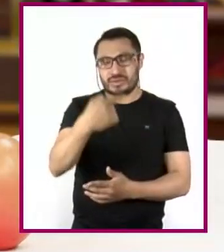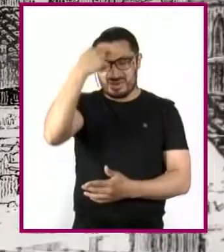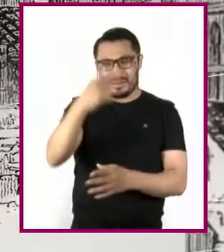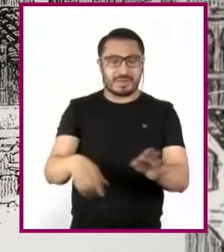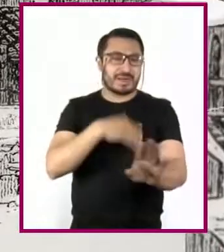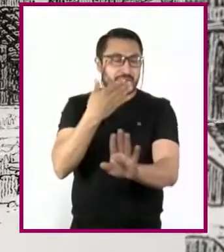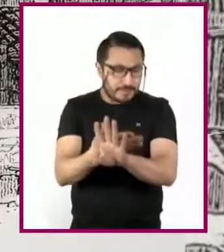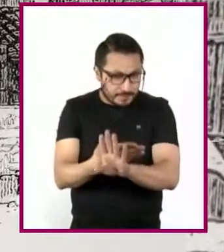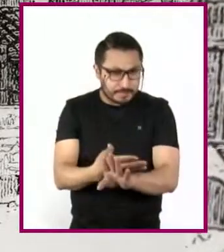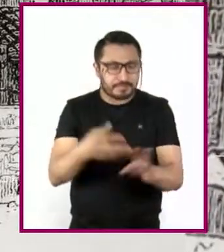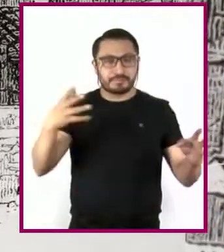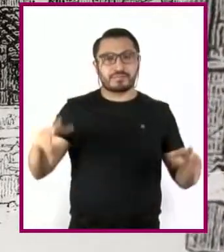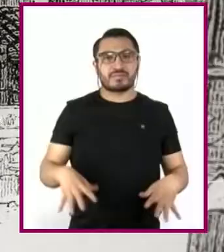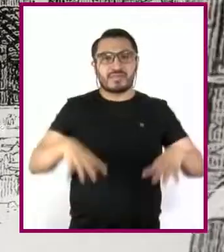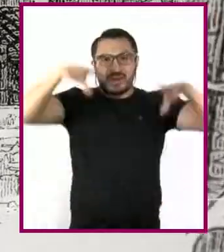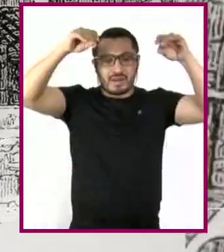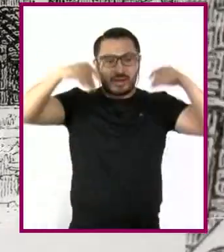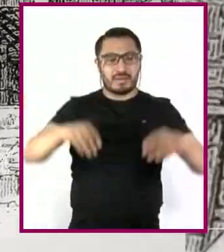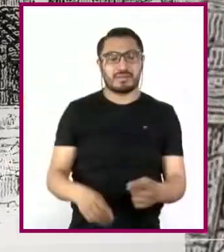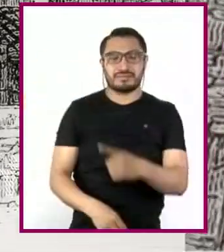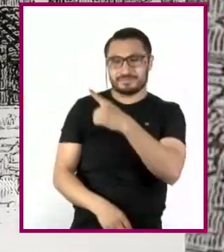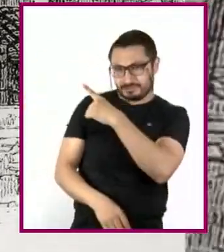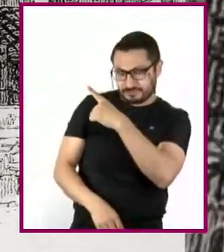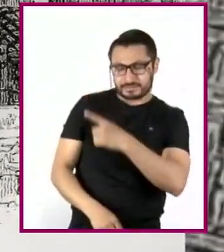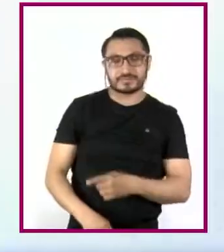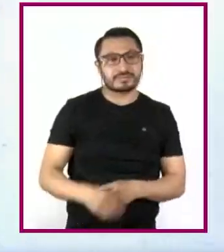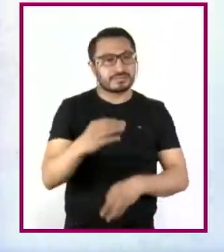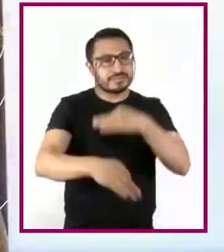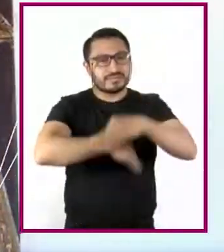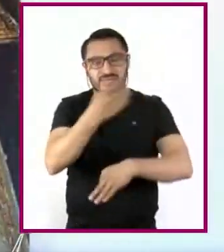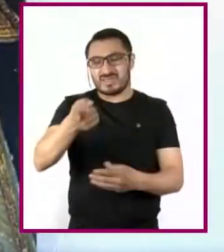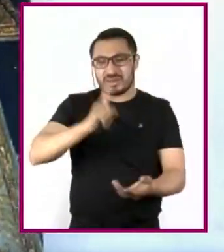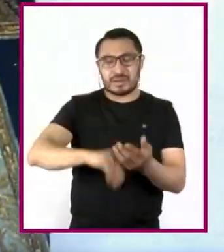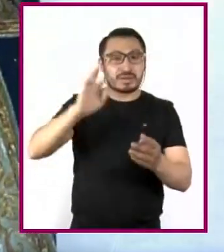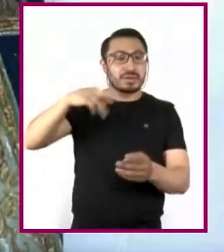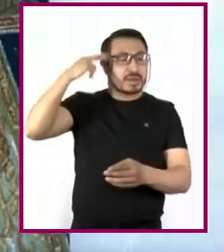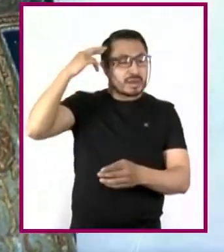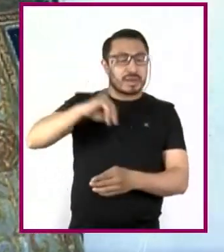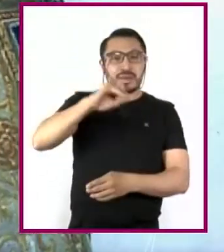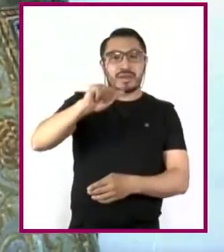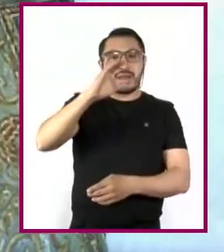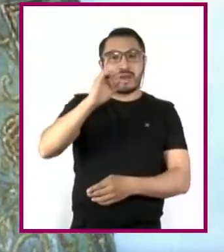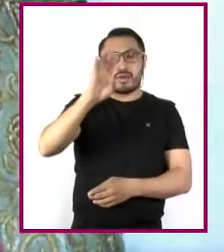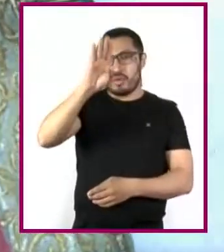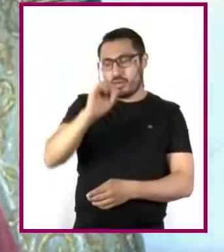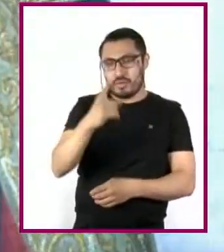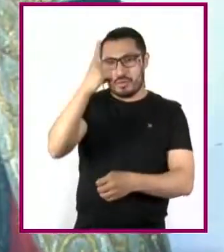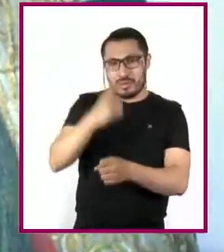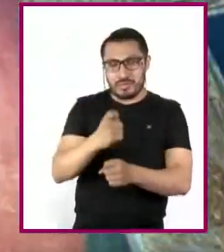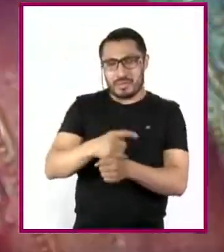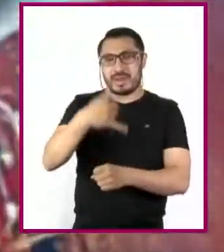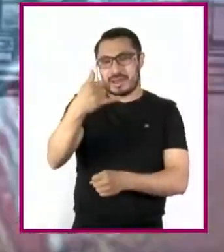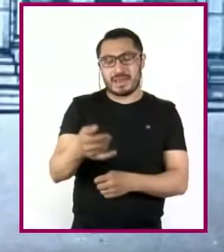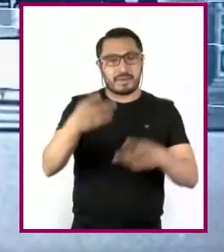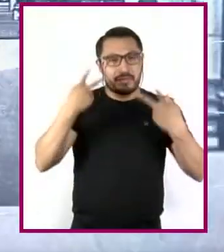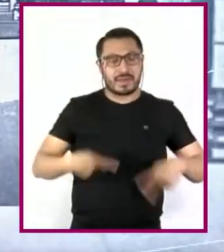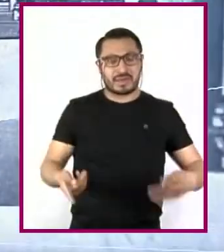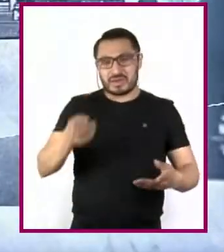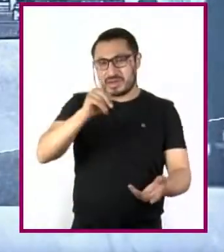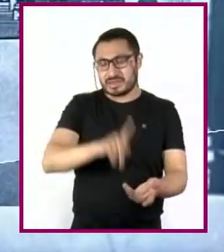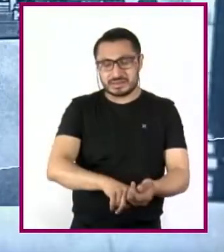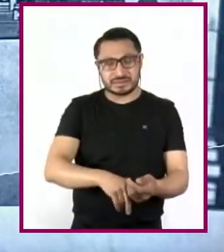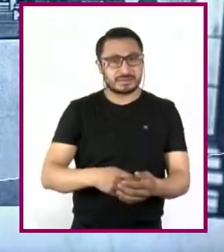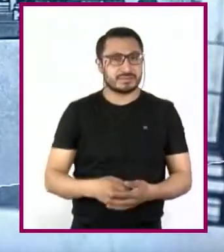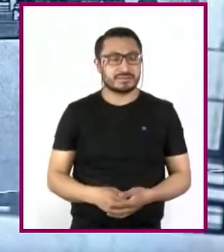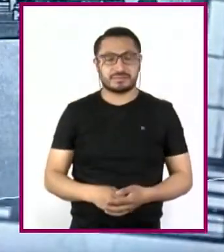con pólvora el Palacio de Westminster, con todo y el rey Jacobo I y los miembros del parlamento adentro.